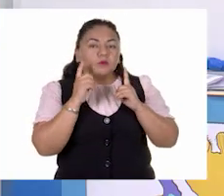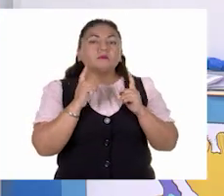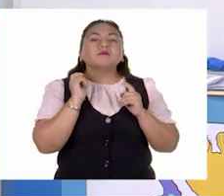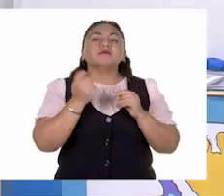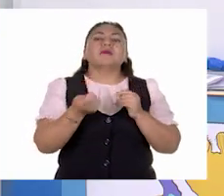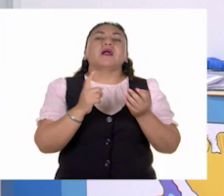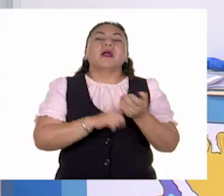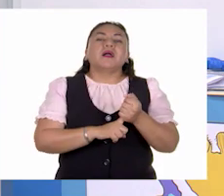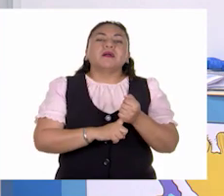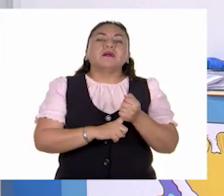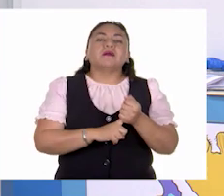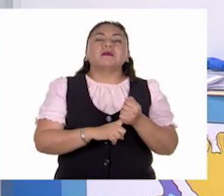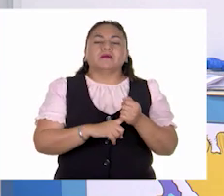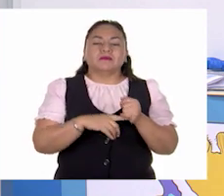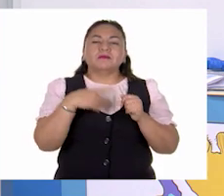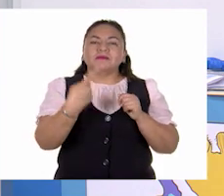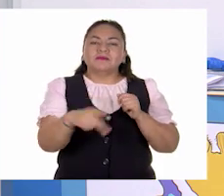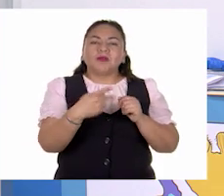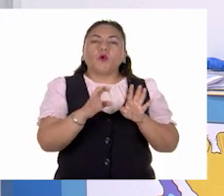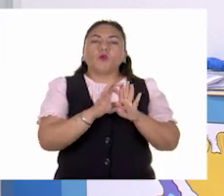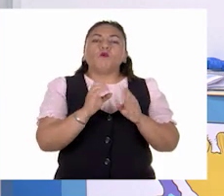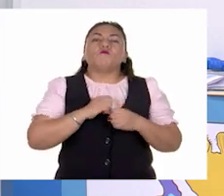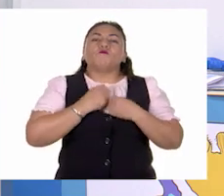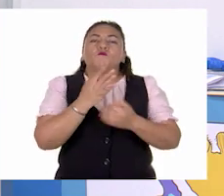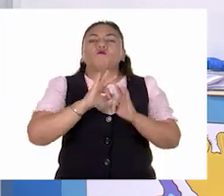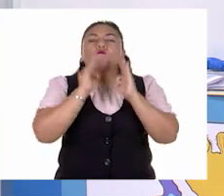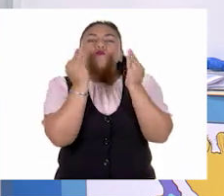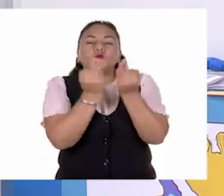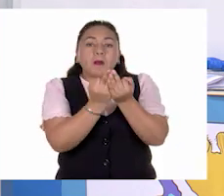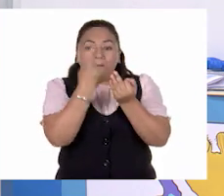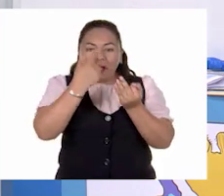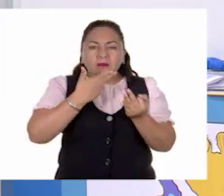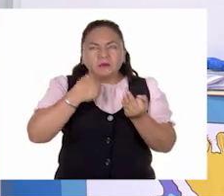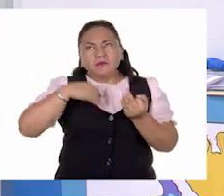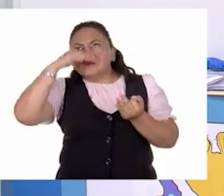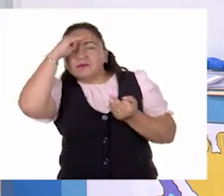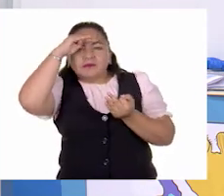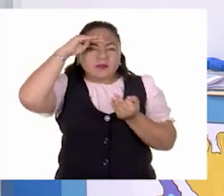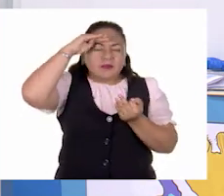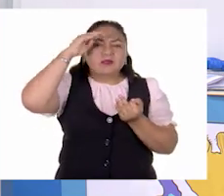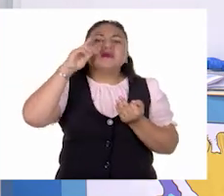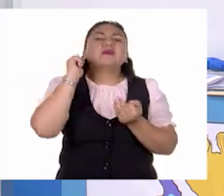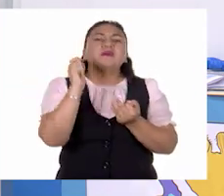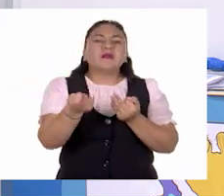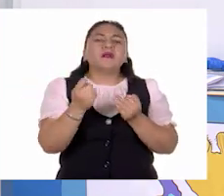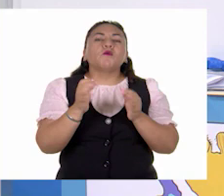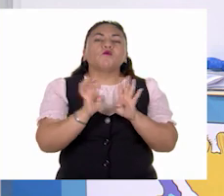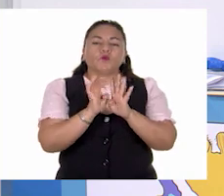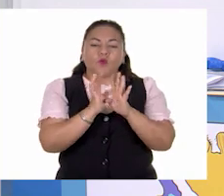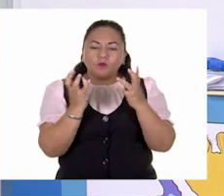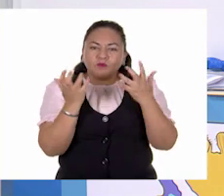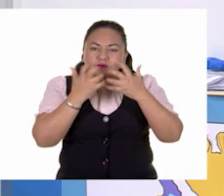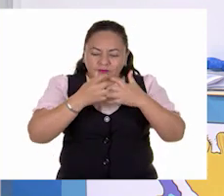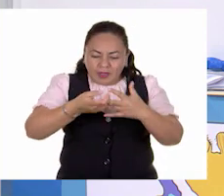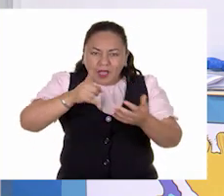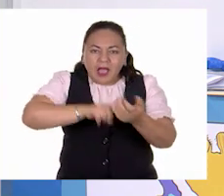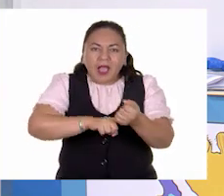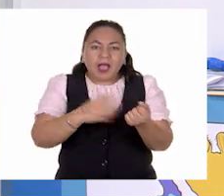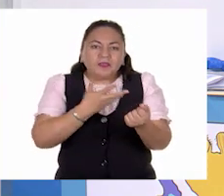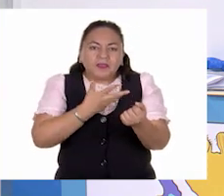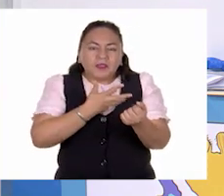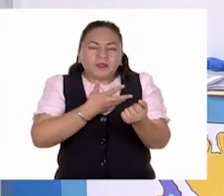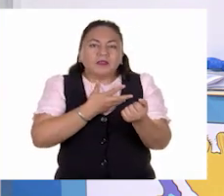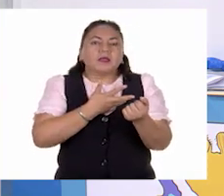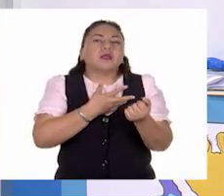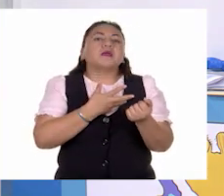el recurso del lenguaje poético, y también nos va a servir para reflexionar acerca de la función que cumplen, más allá de decir